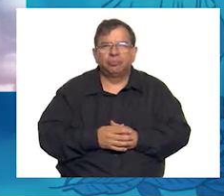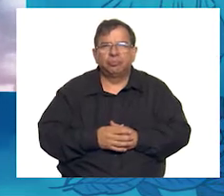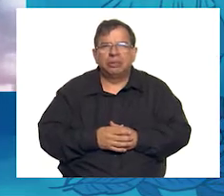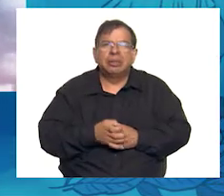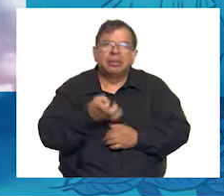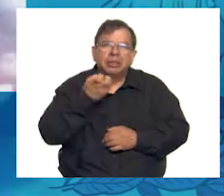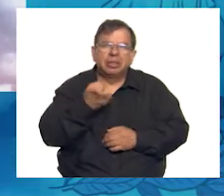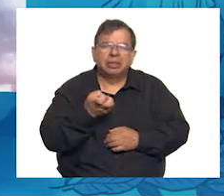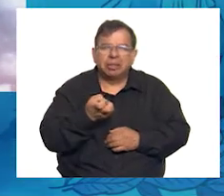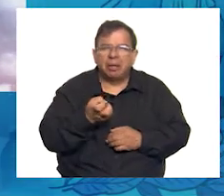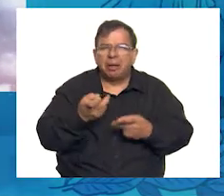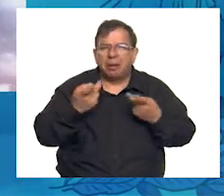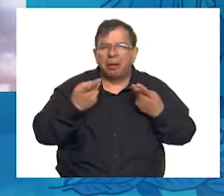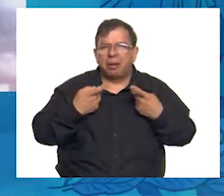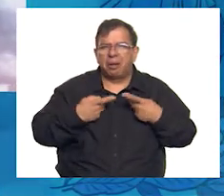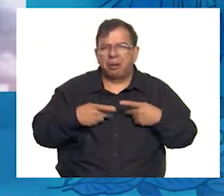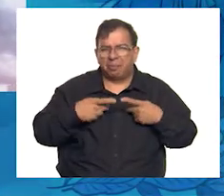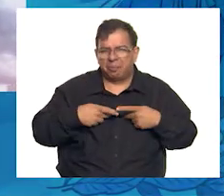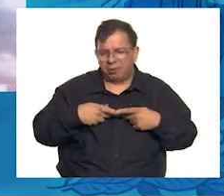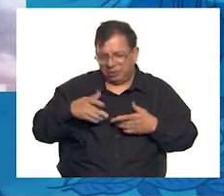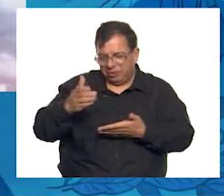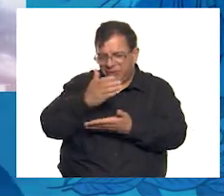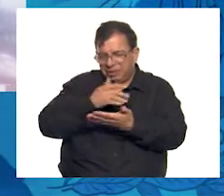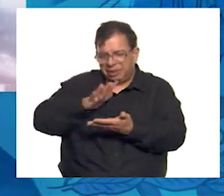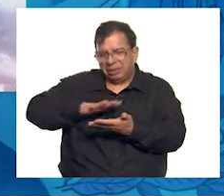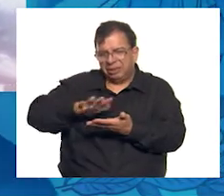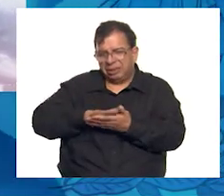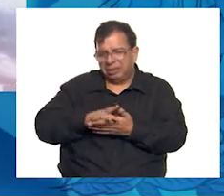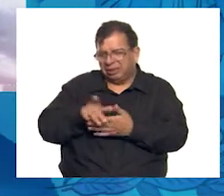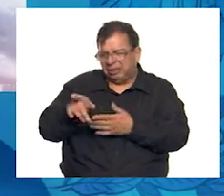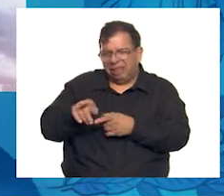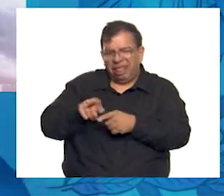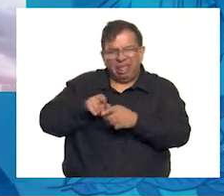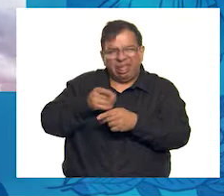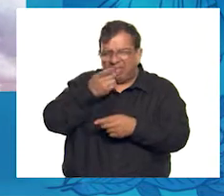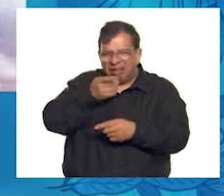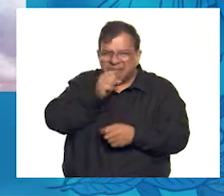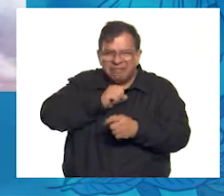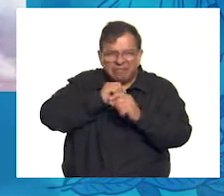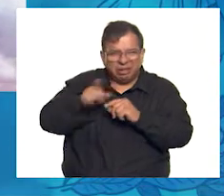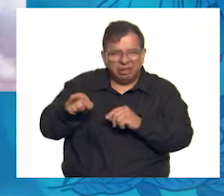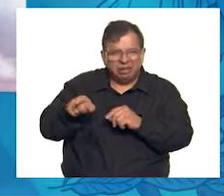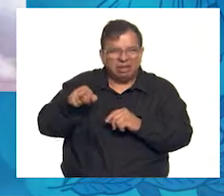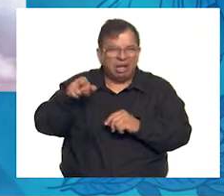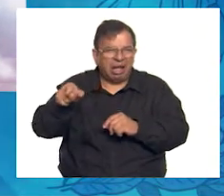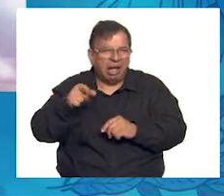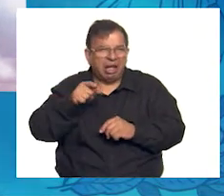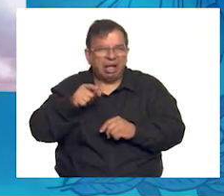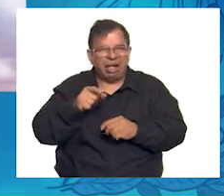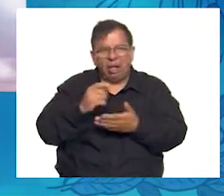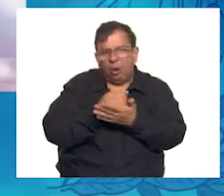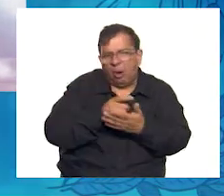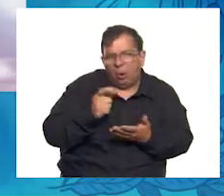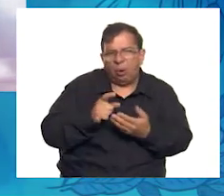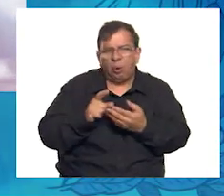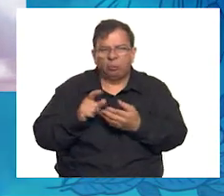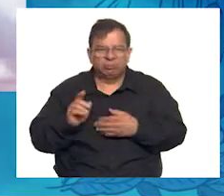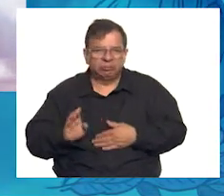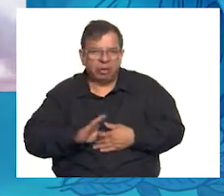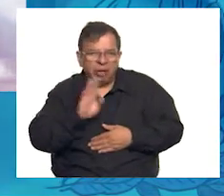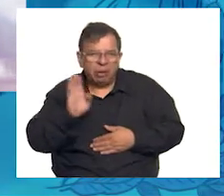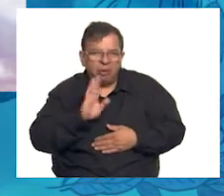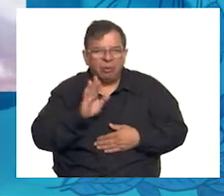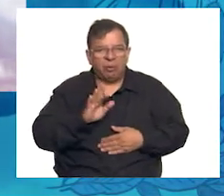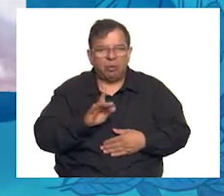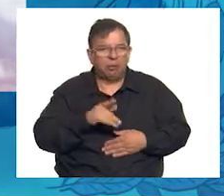misma razón, las personas de Córdoba decían mil cosas sobre ella: que era curandera, que tenía poderes de